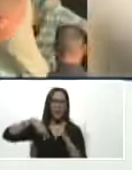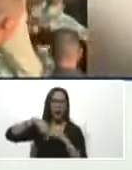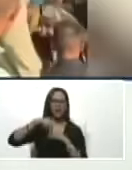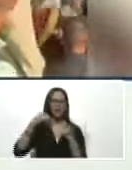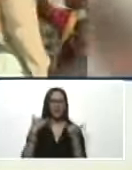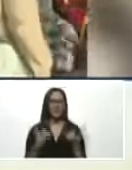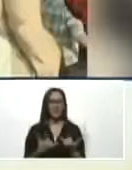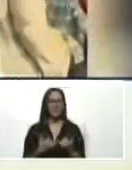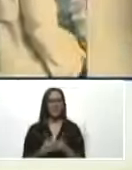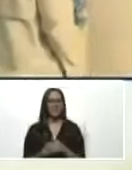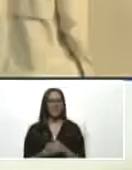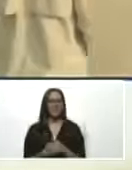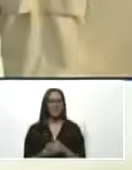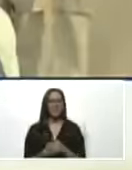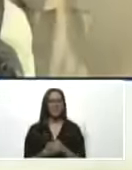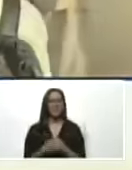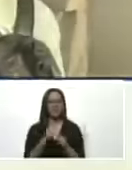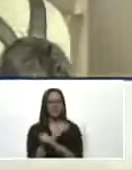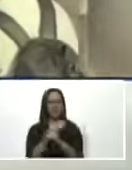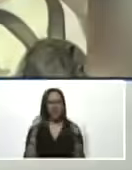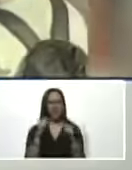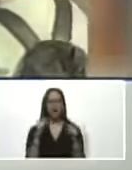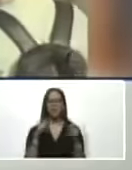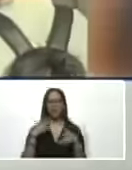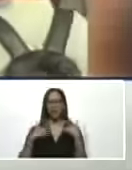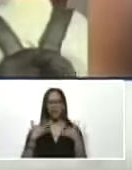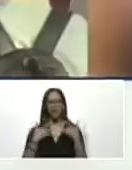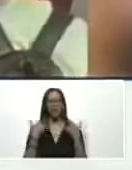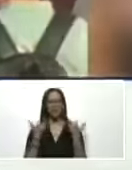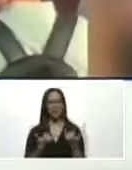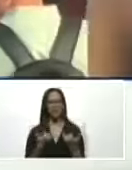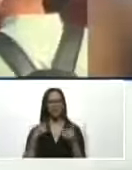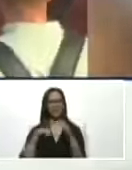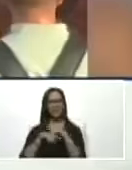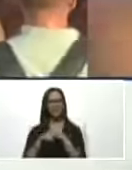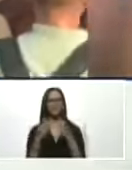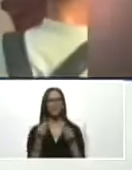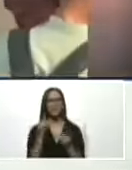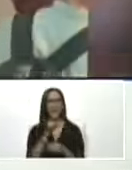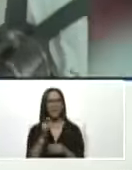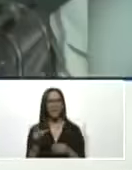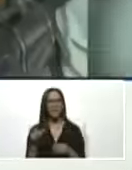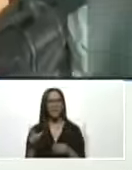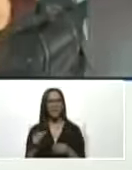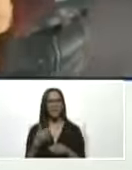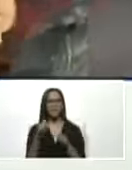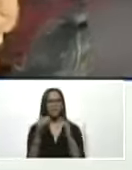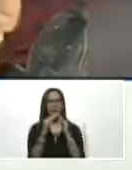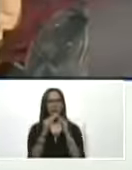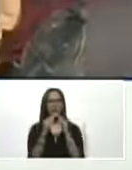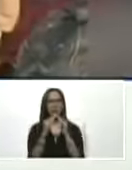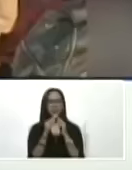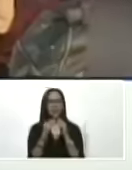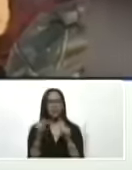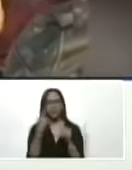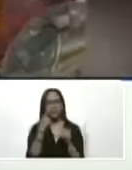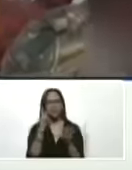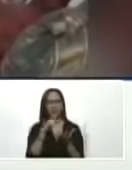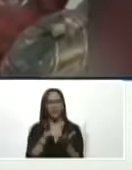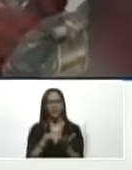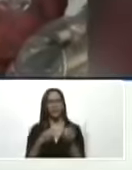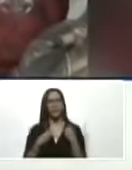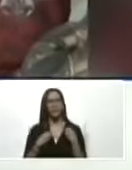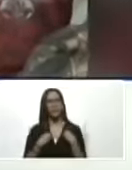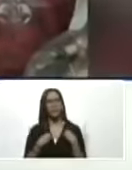San Felipe. Cuando terminamos el acto, porque ya en el acto llegó mucha gente que salió de sus casas cuando se dio cuenta que yo estaba en